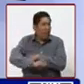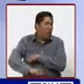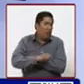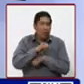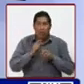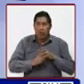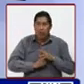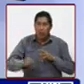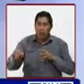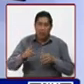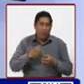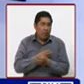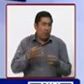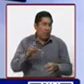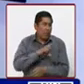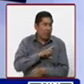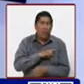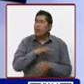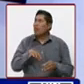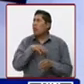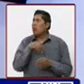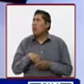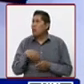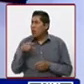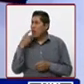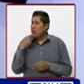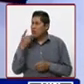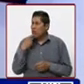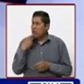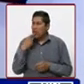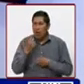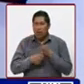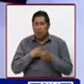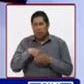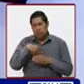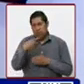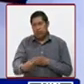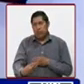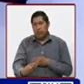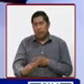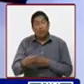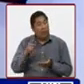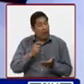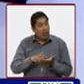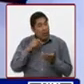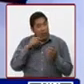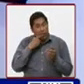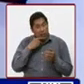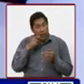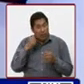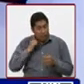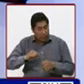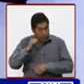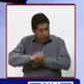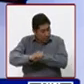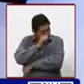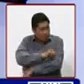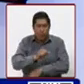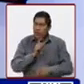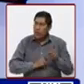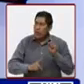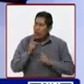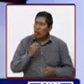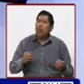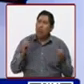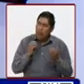había huido de la FELCSE, que incluso habría sufrido un accidente. A esto le atribuyen las lesiones y además a algo más